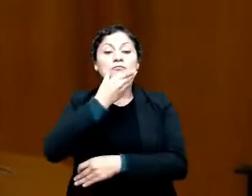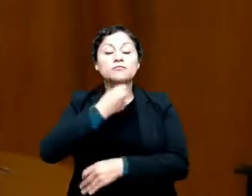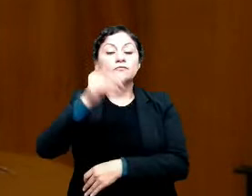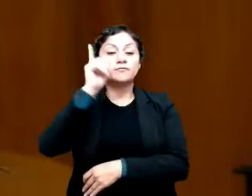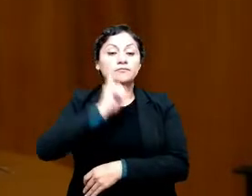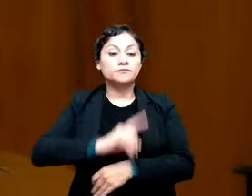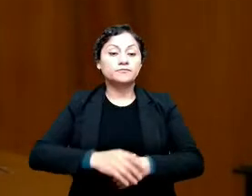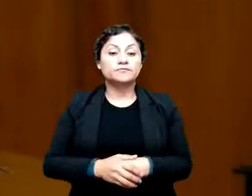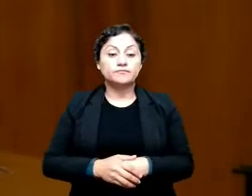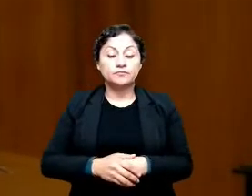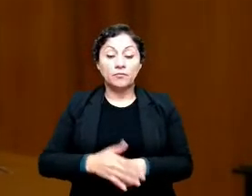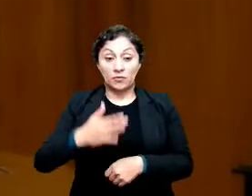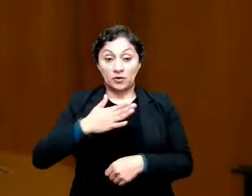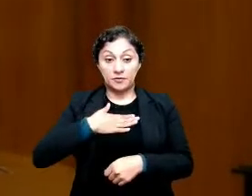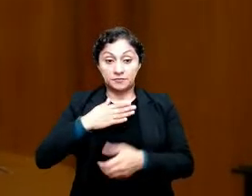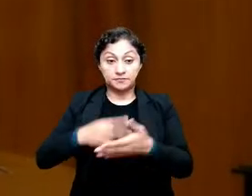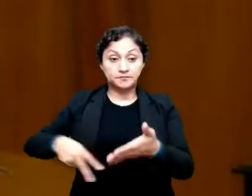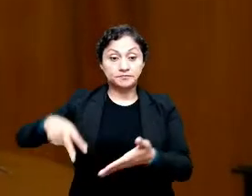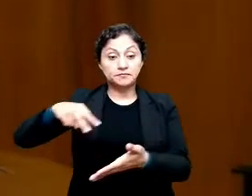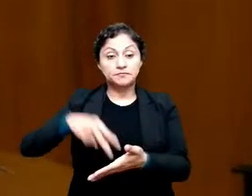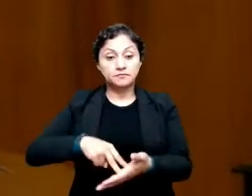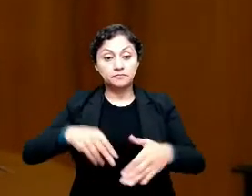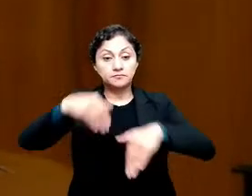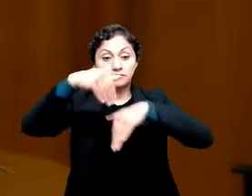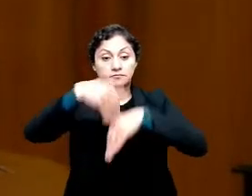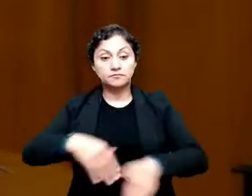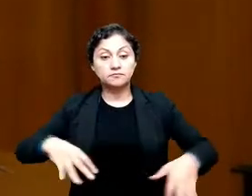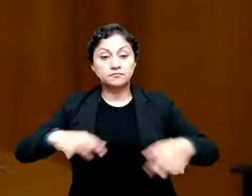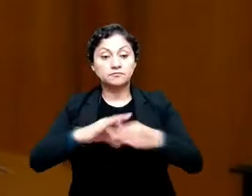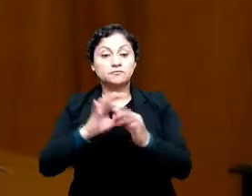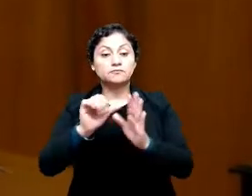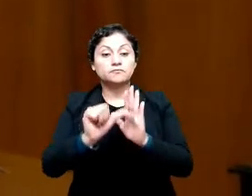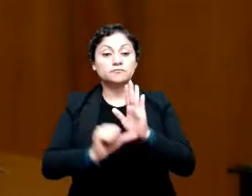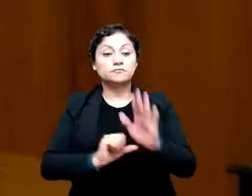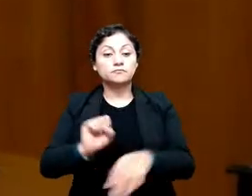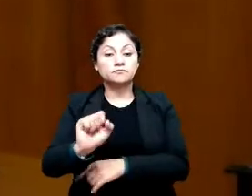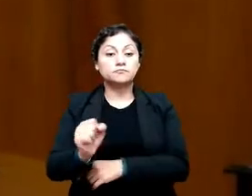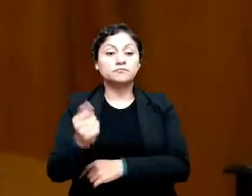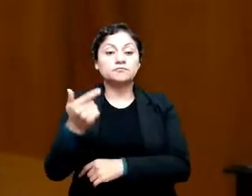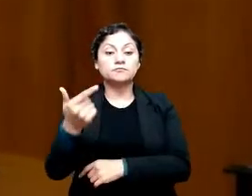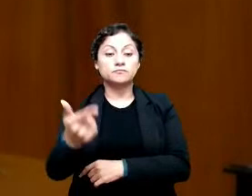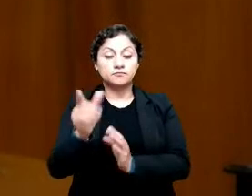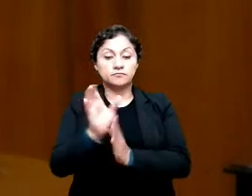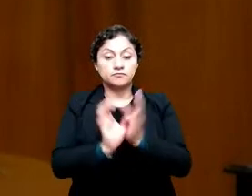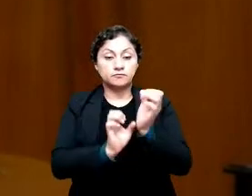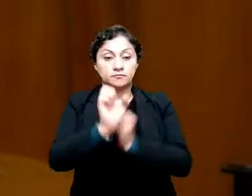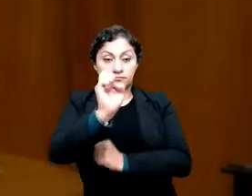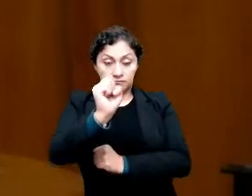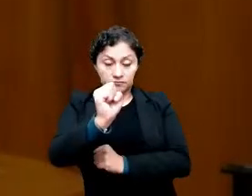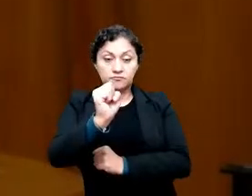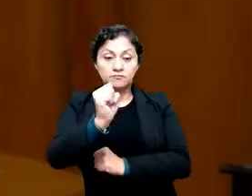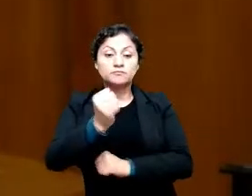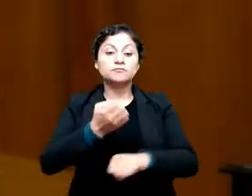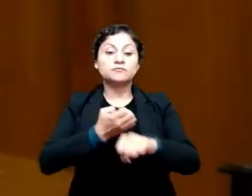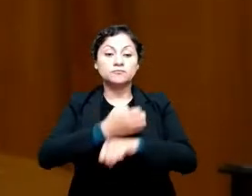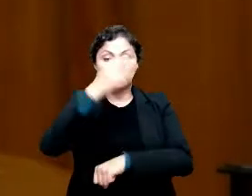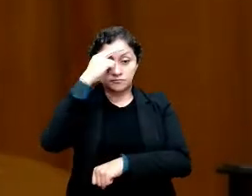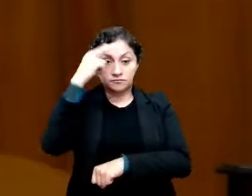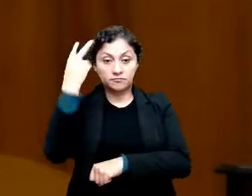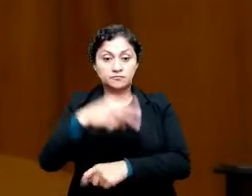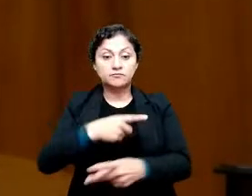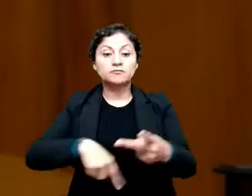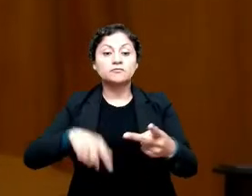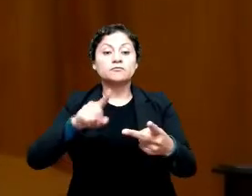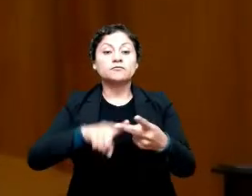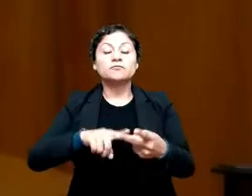con fundamento en los artículos 77 de la Constitución Política del Estado Libre y Soberano de México y 34 de la